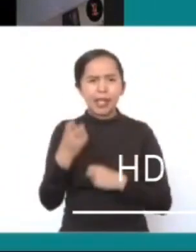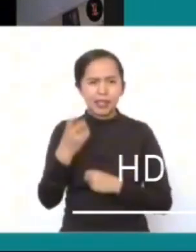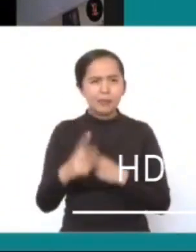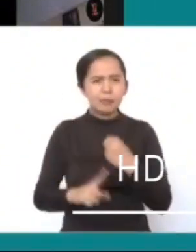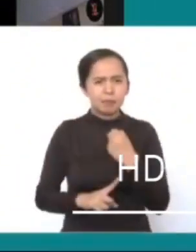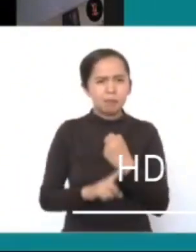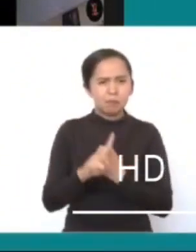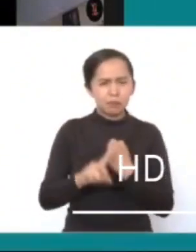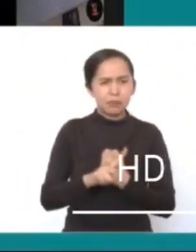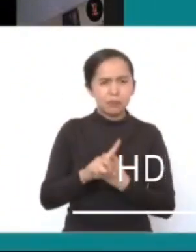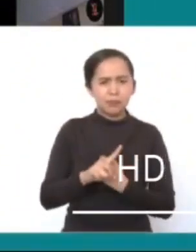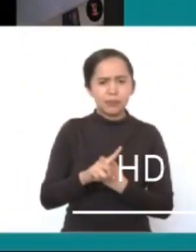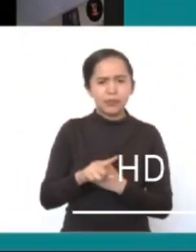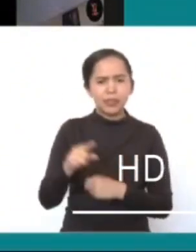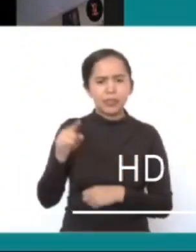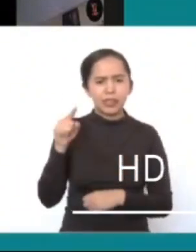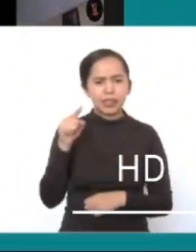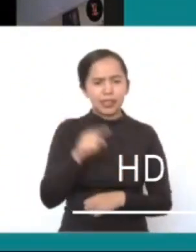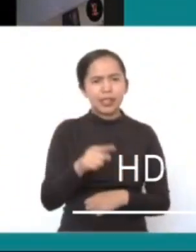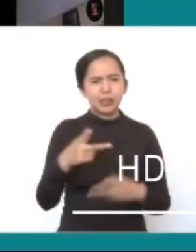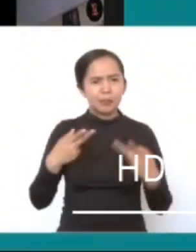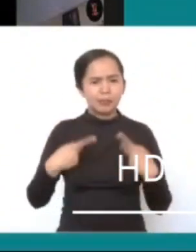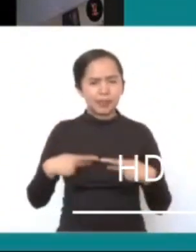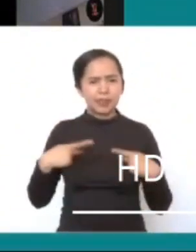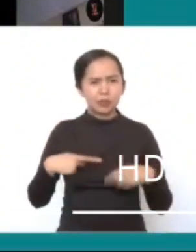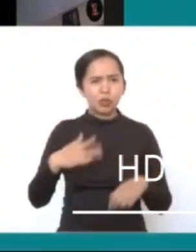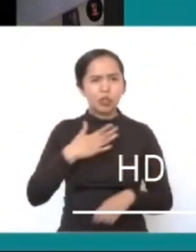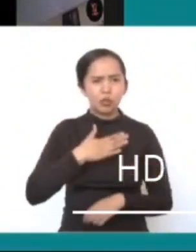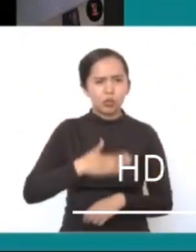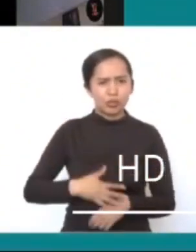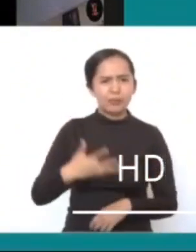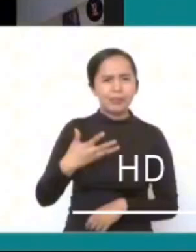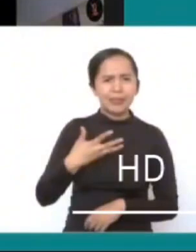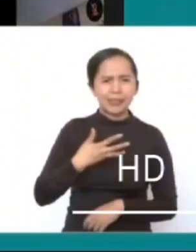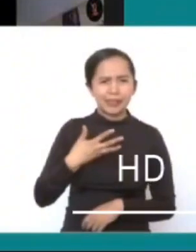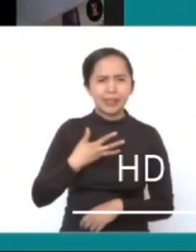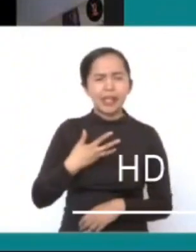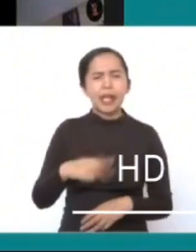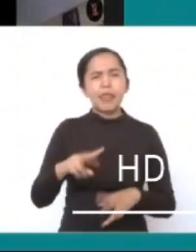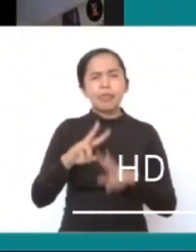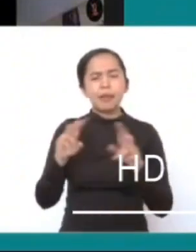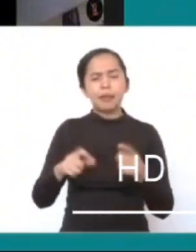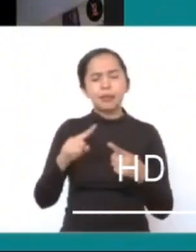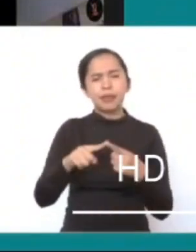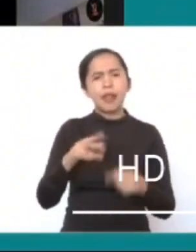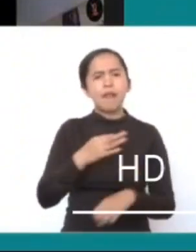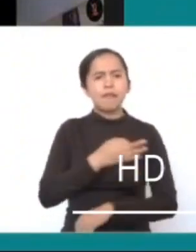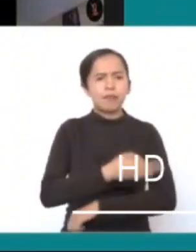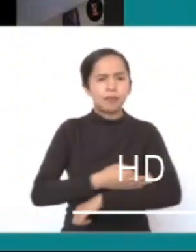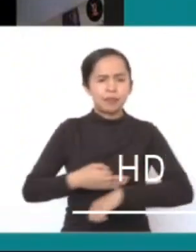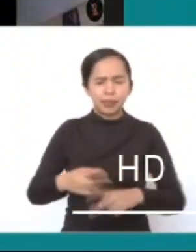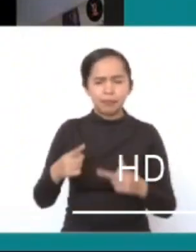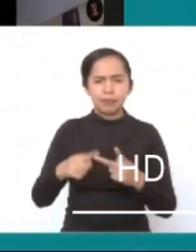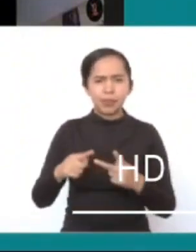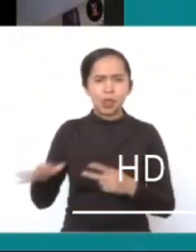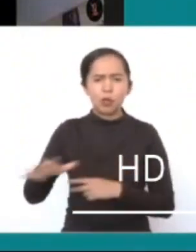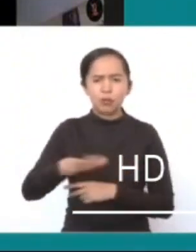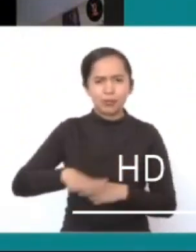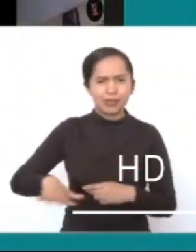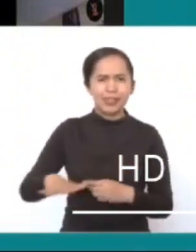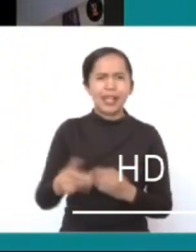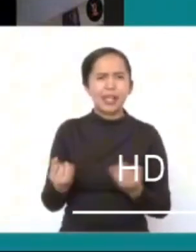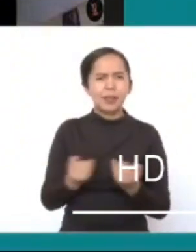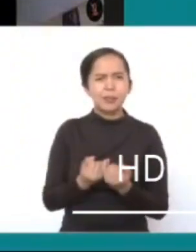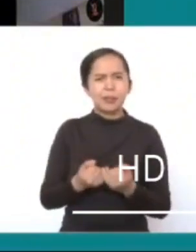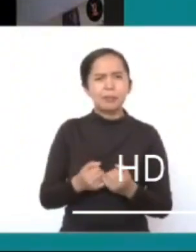tema. A sus homólogos impartidores de justicia en materias familiar, civil y penal. Lo